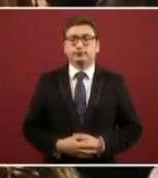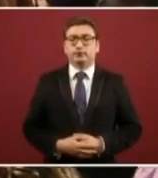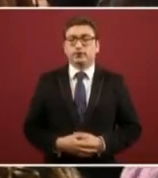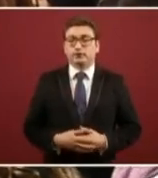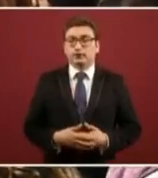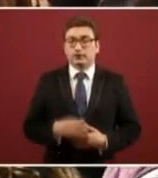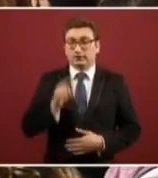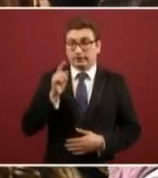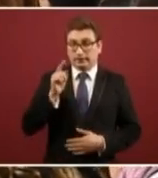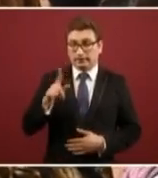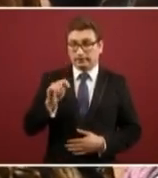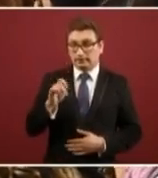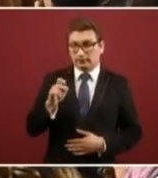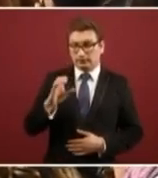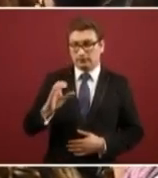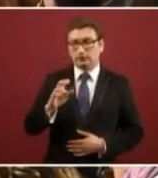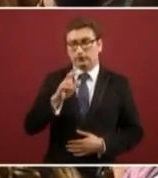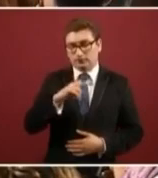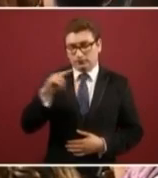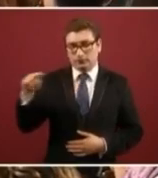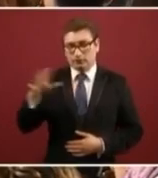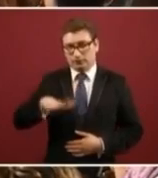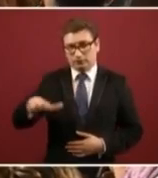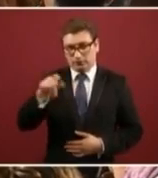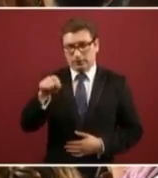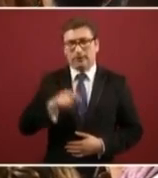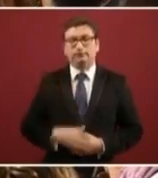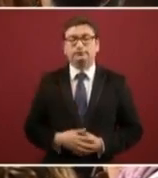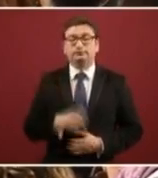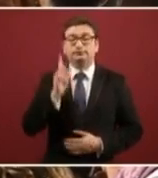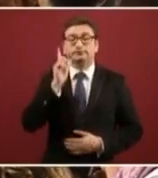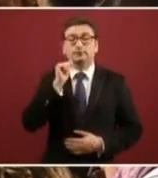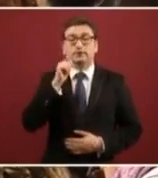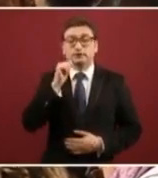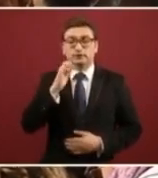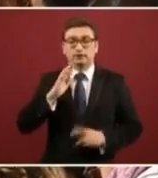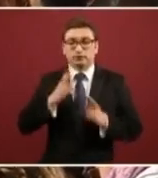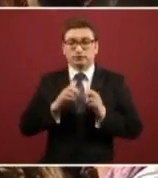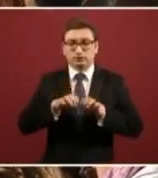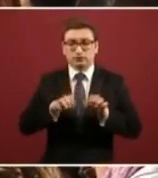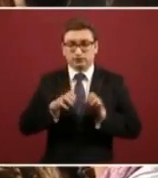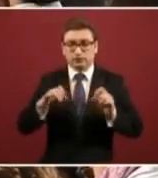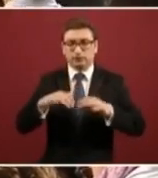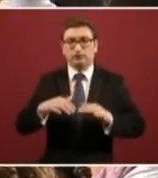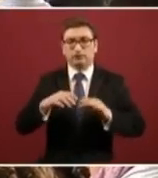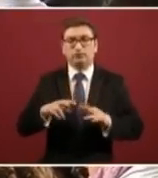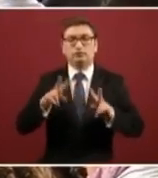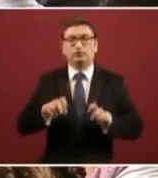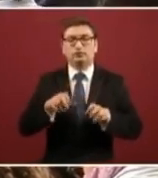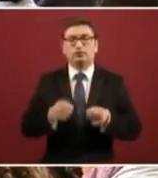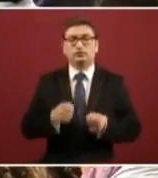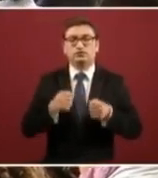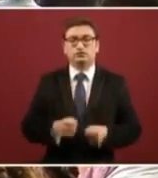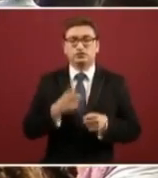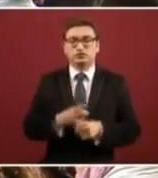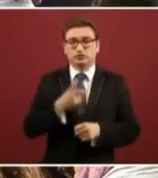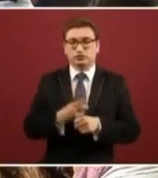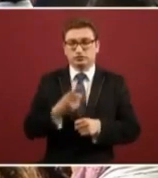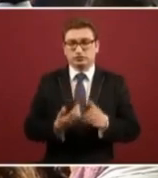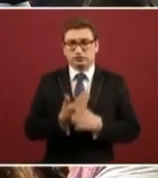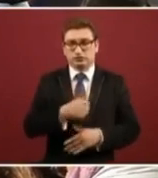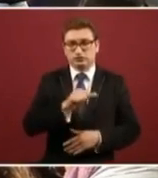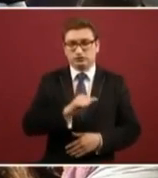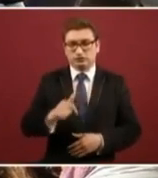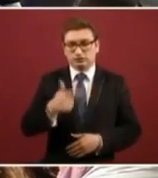Vamos a tener en Tepic mañana la reunión de Gabinete de Seguridad de 6 a 7